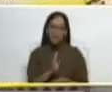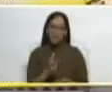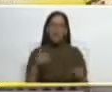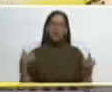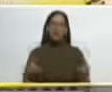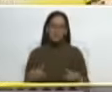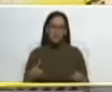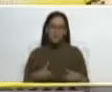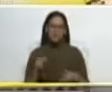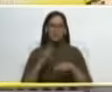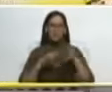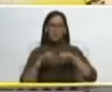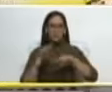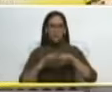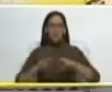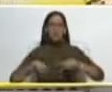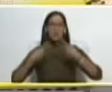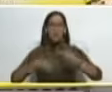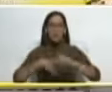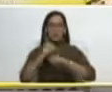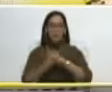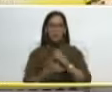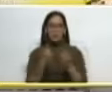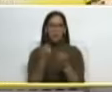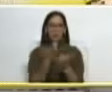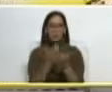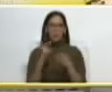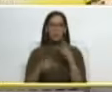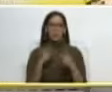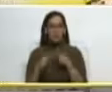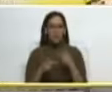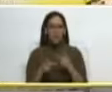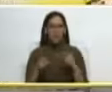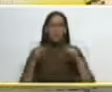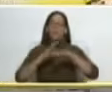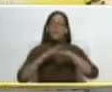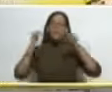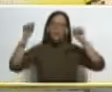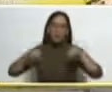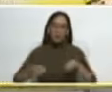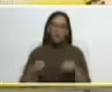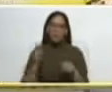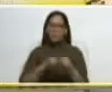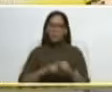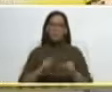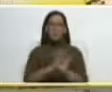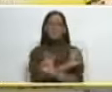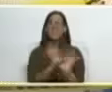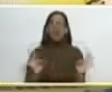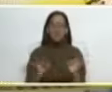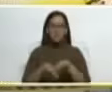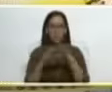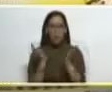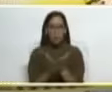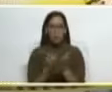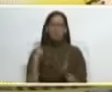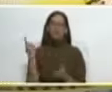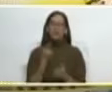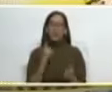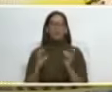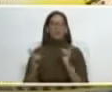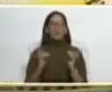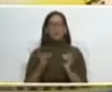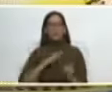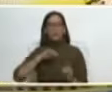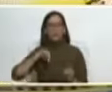esfuerzo de construir un nuevo modelo económico productivo. Porque hoy no dependemos de nadie en este mundo, solo dependemos de